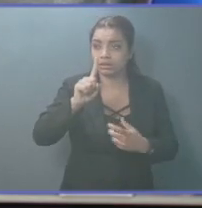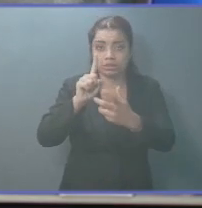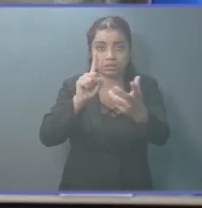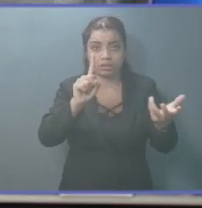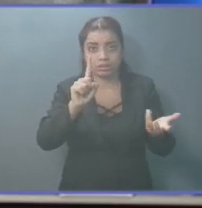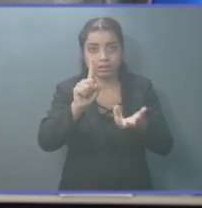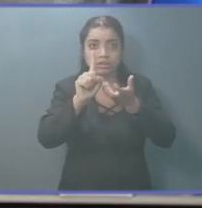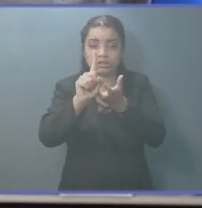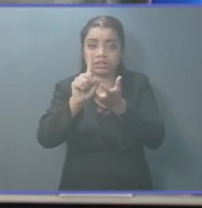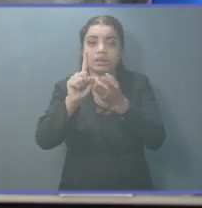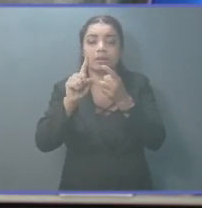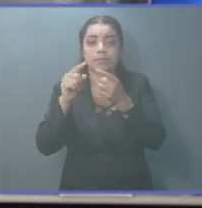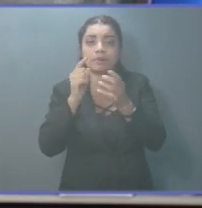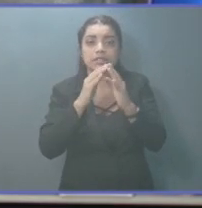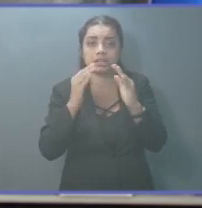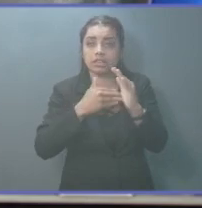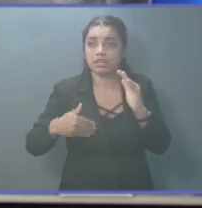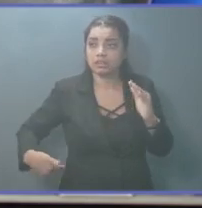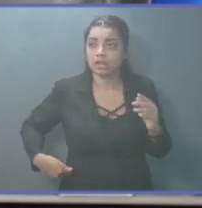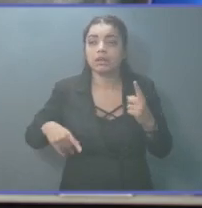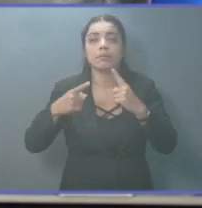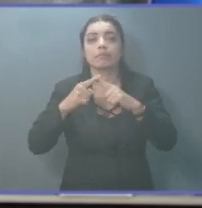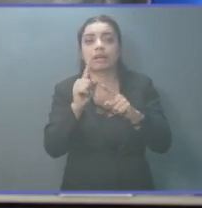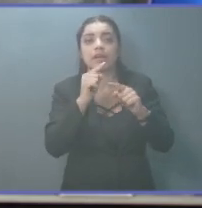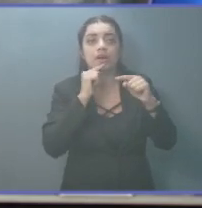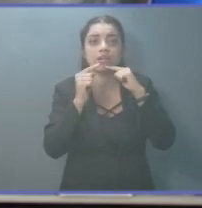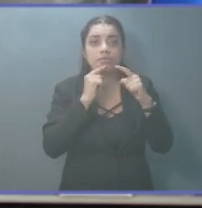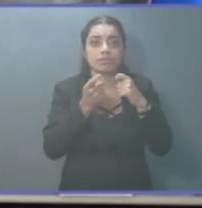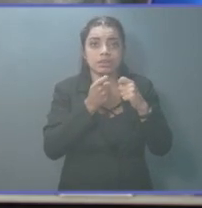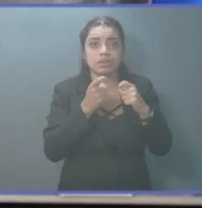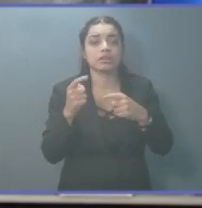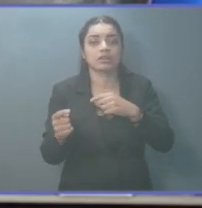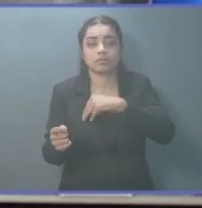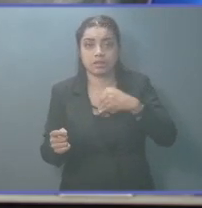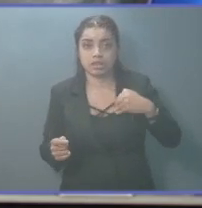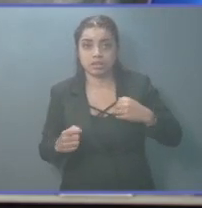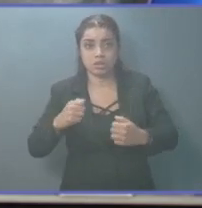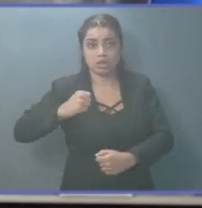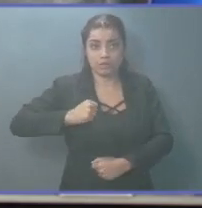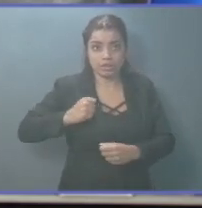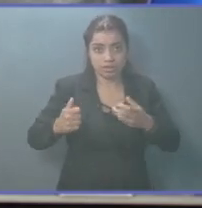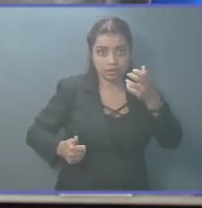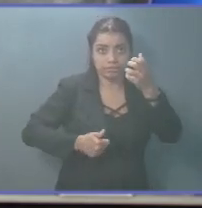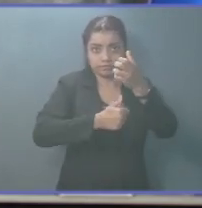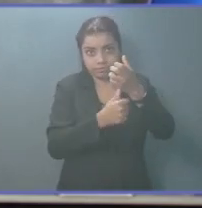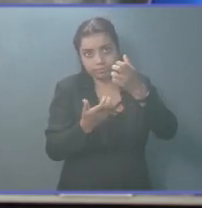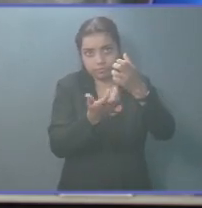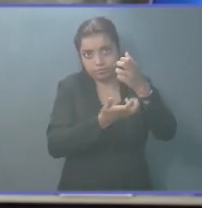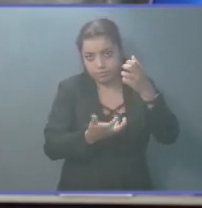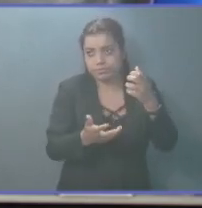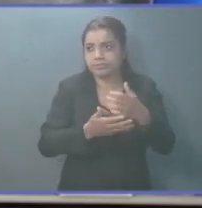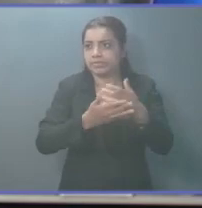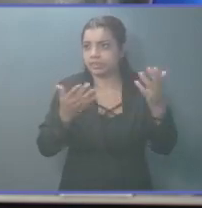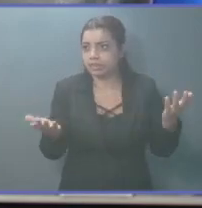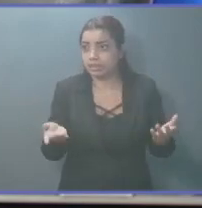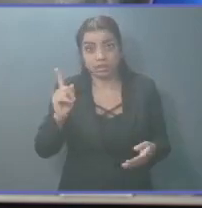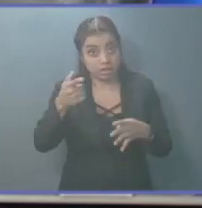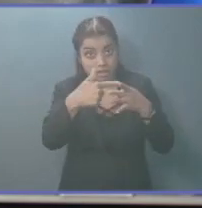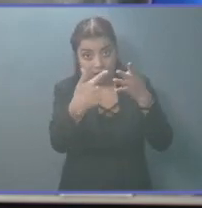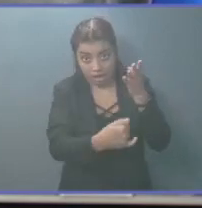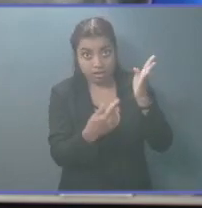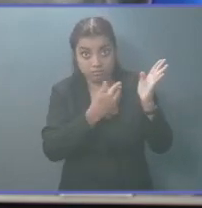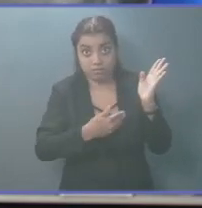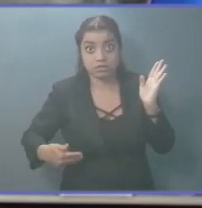Mayor Presidencial, la dependencia administrativa es plena del ministro de la Defensa Nacional. Entonces pediría, eso es la ley, señor